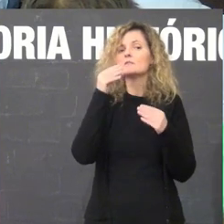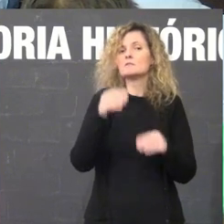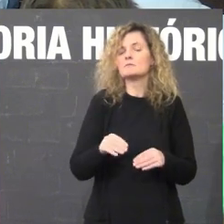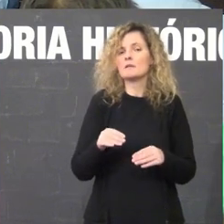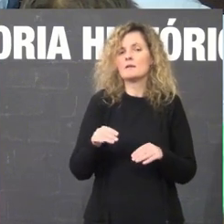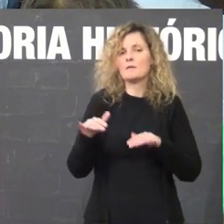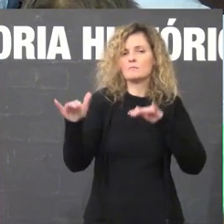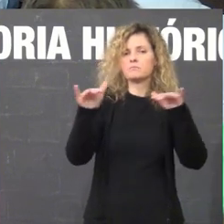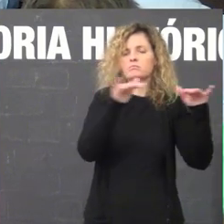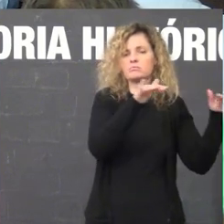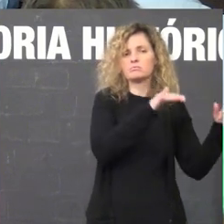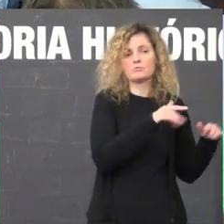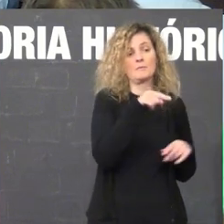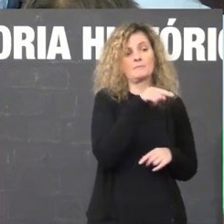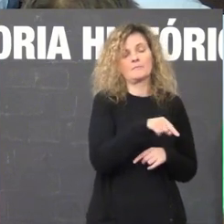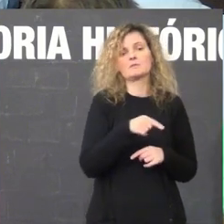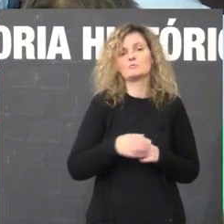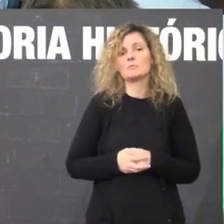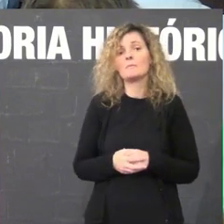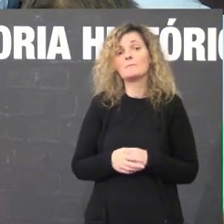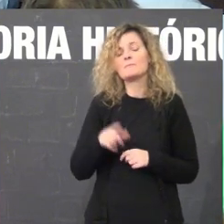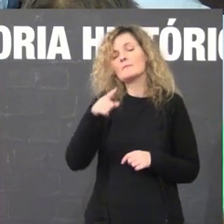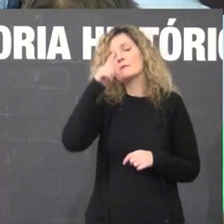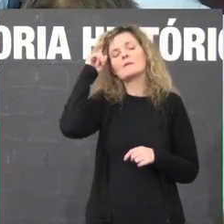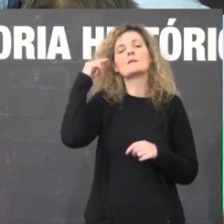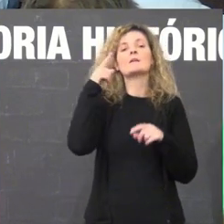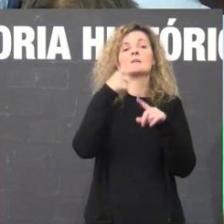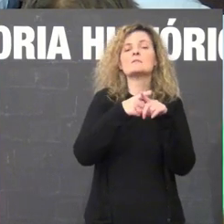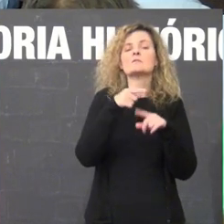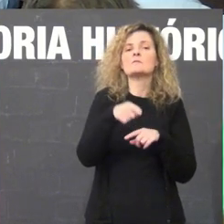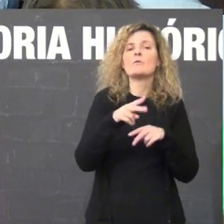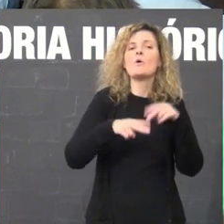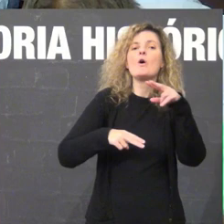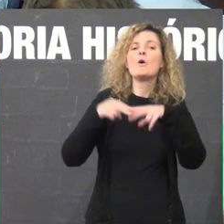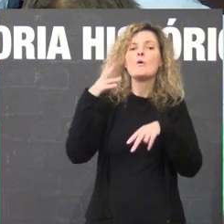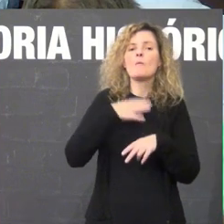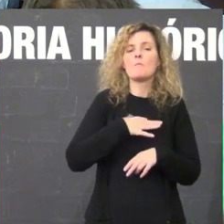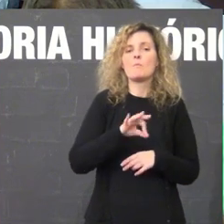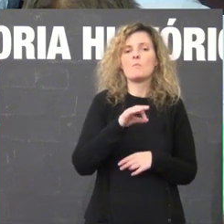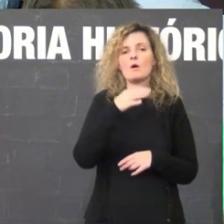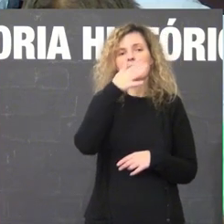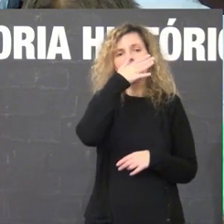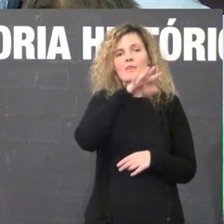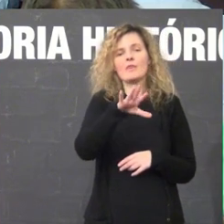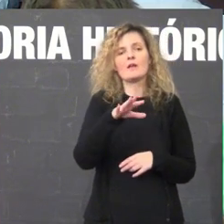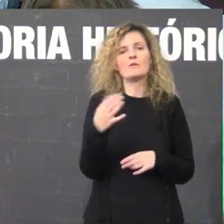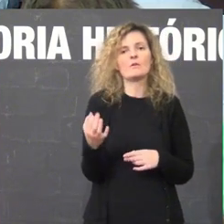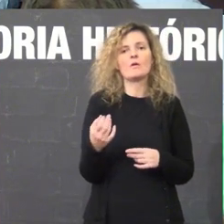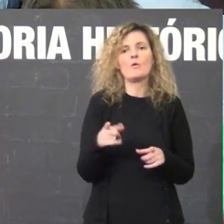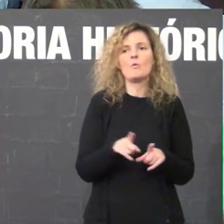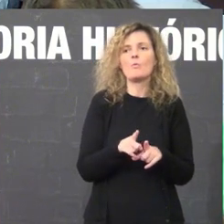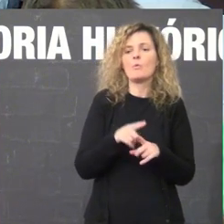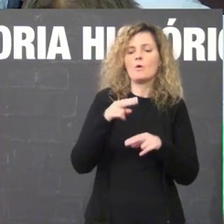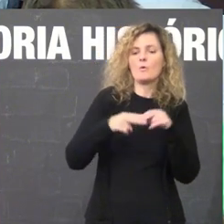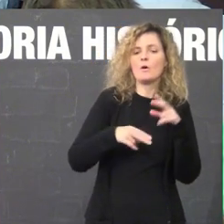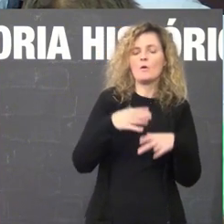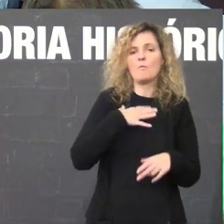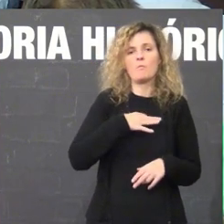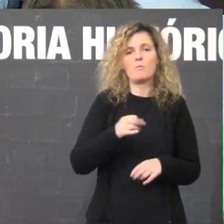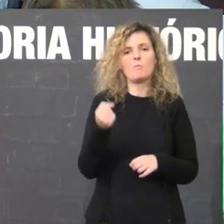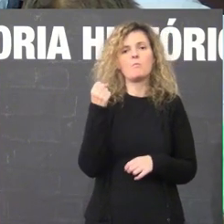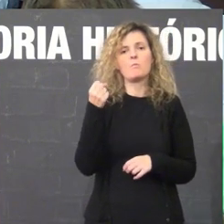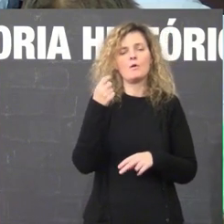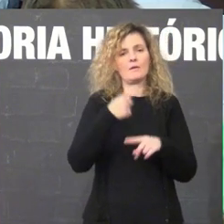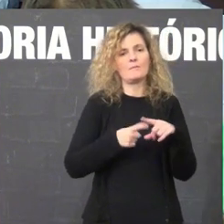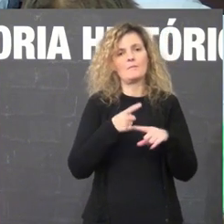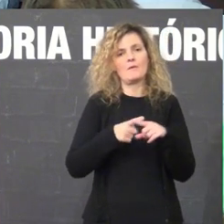active todos esos elementos no Y para ello sobre todo hay que construir poder de enunciación hay que construir poder mediático